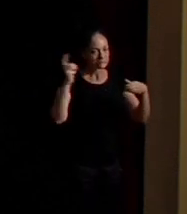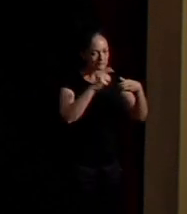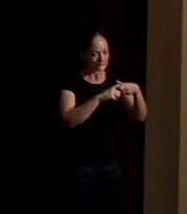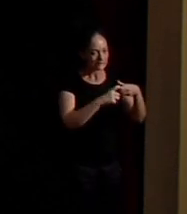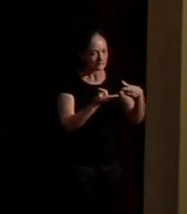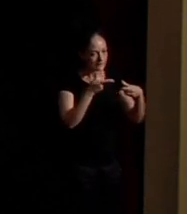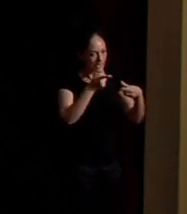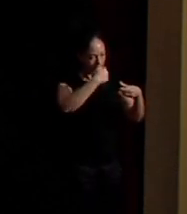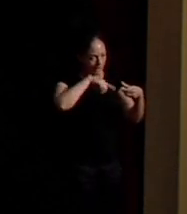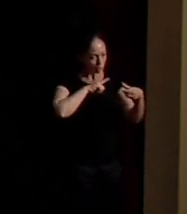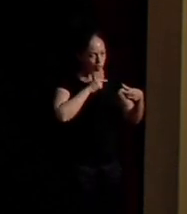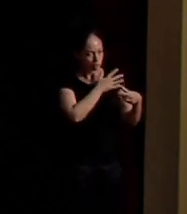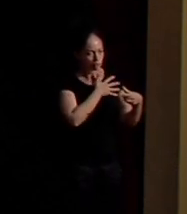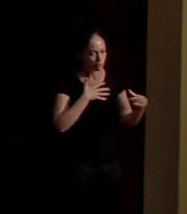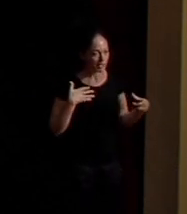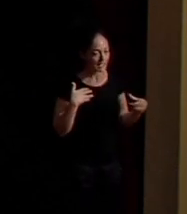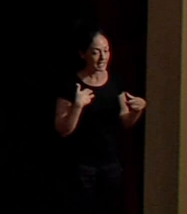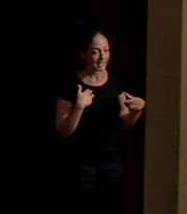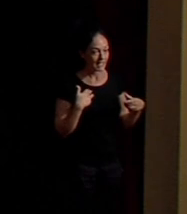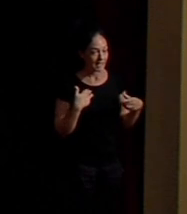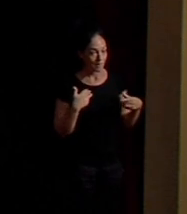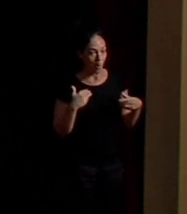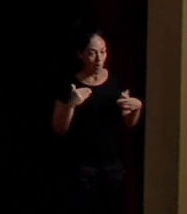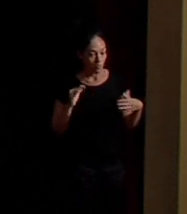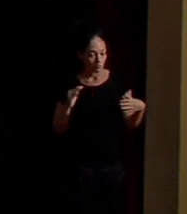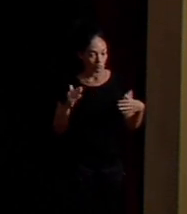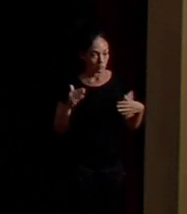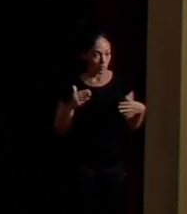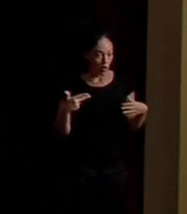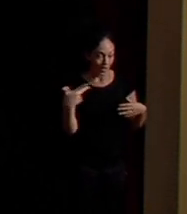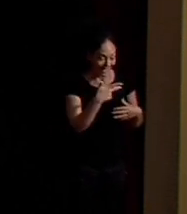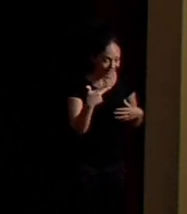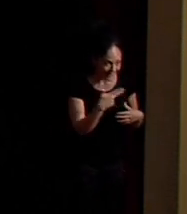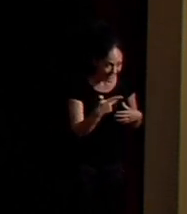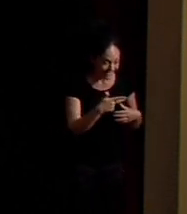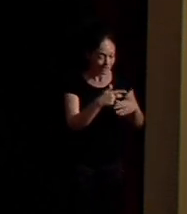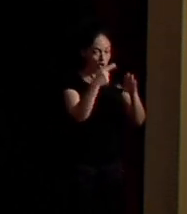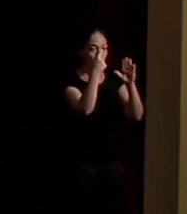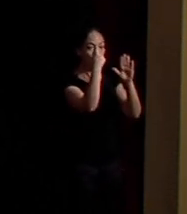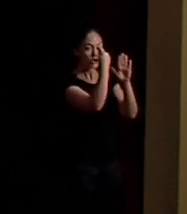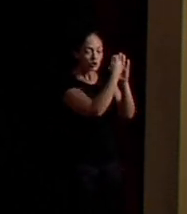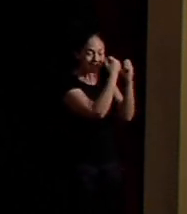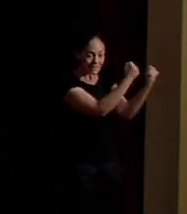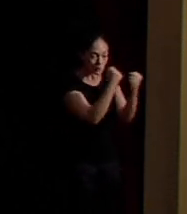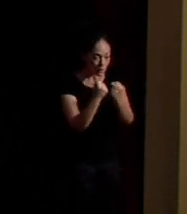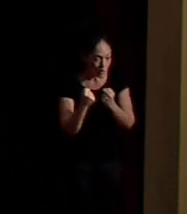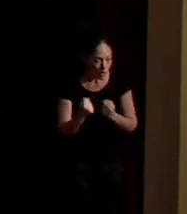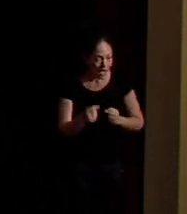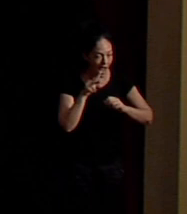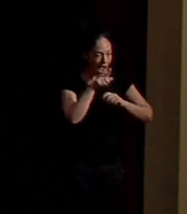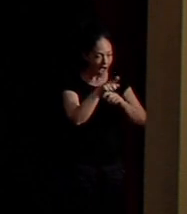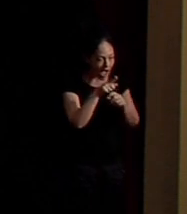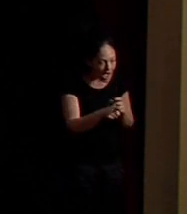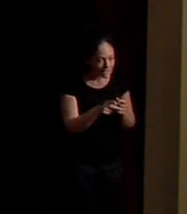cual pretendemos, desde el Derecho Constitucional, que es a lo que yo me dedico como docente e investigador, darle también una perspectiva